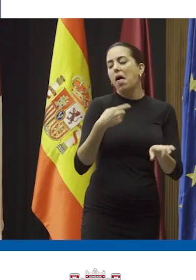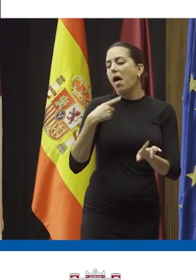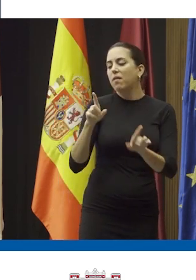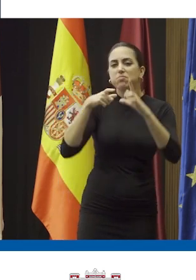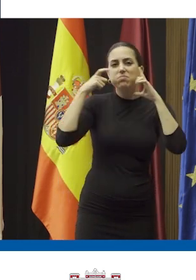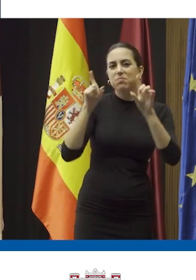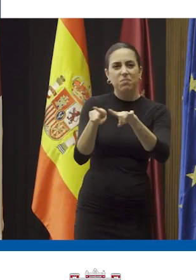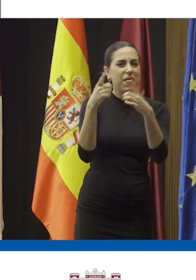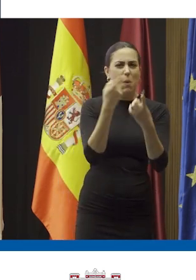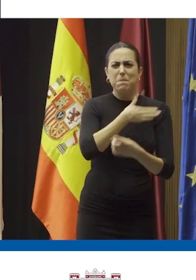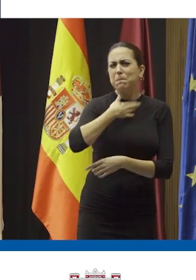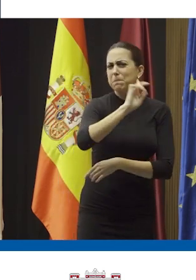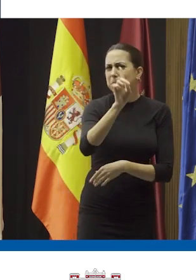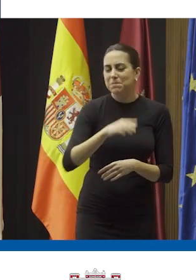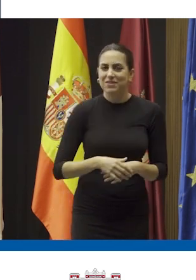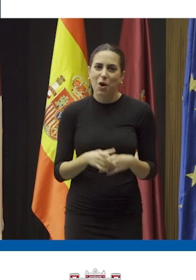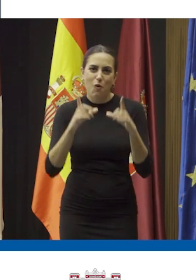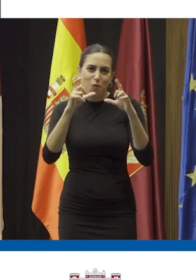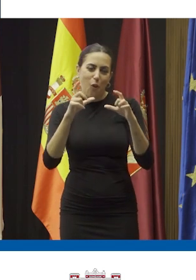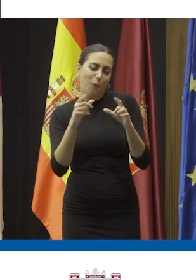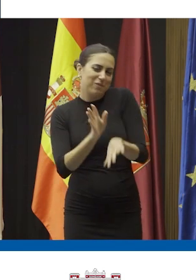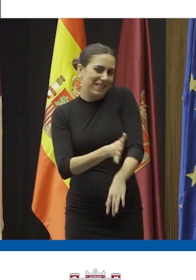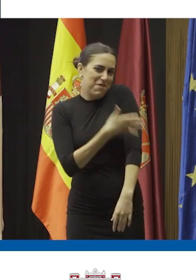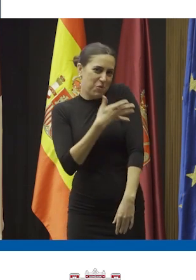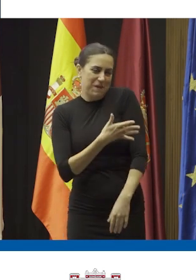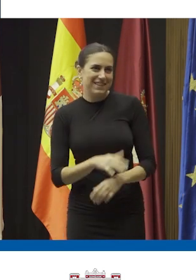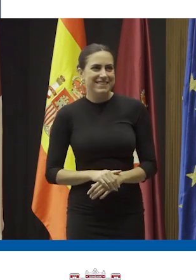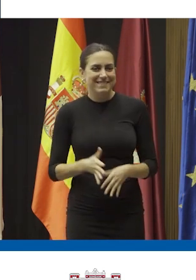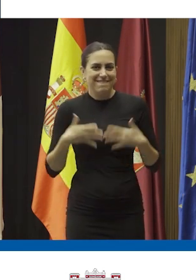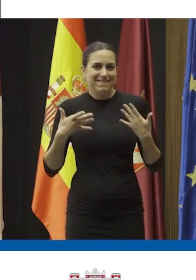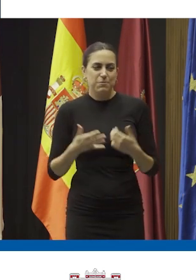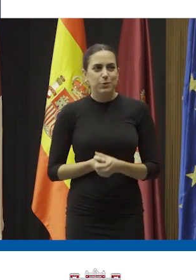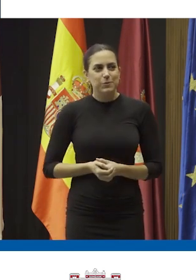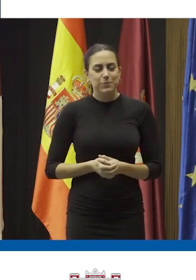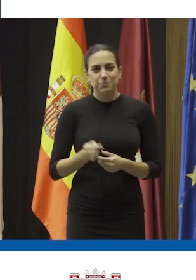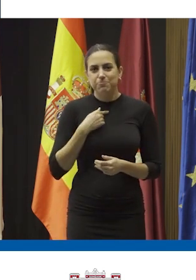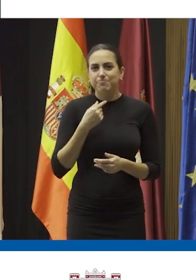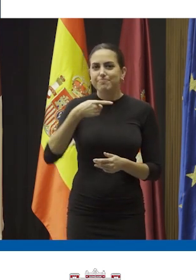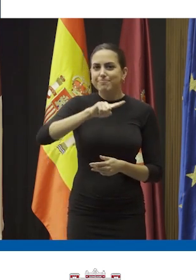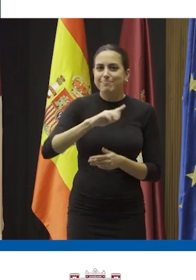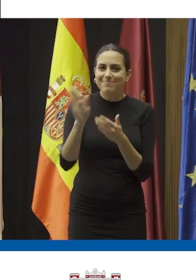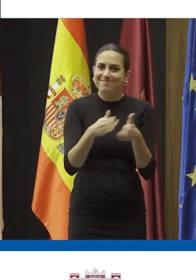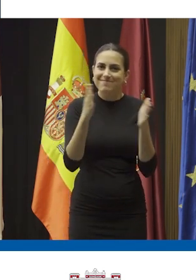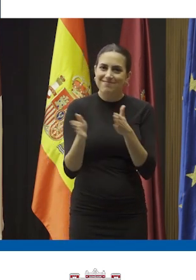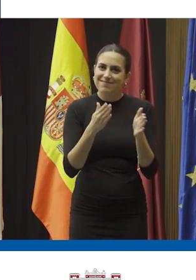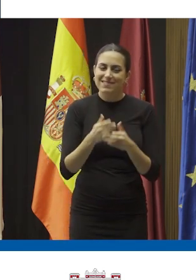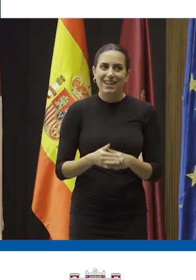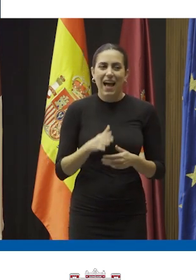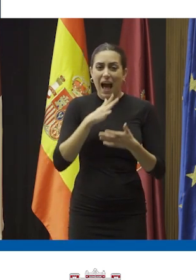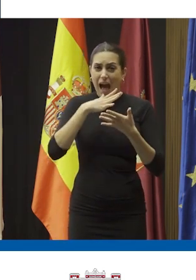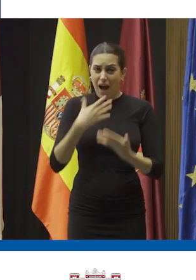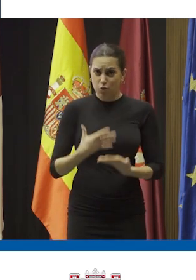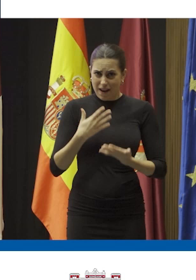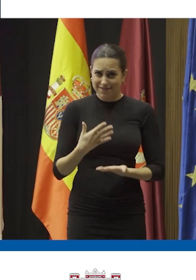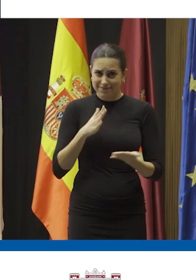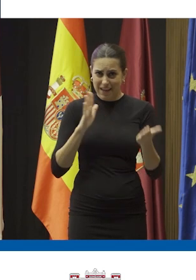¿no? Es una foto emotiva más que otra cosa. Por esta. Voy avanzando rápido, ya estamos en la época presente. Es la